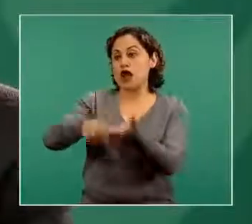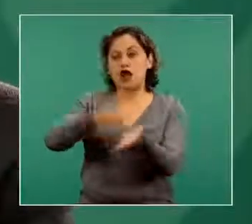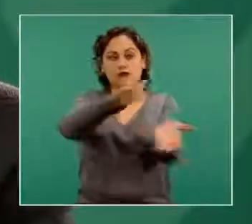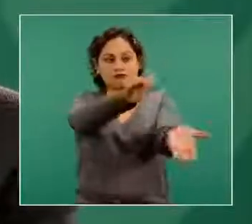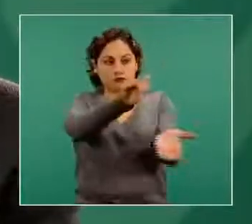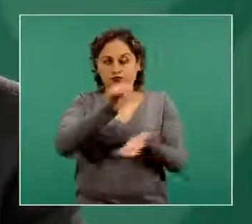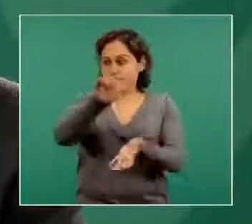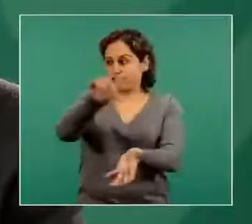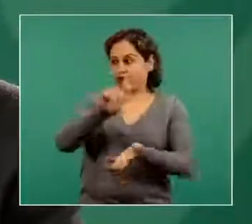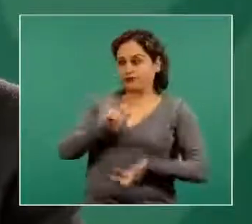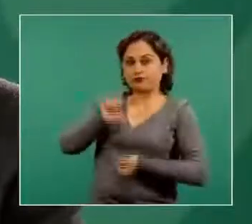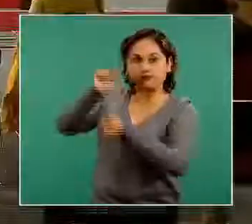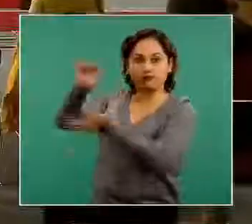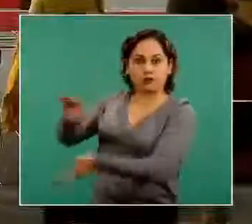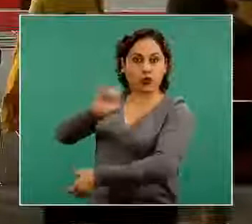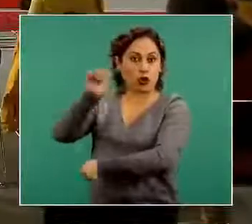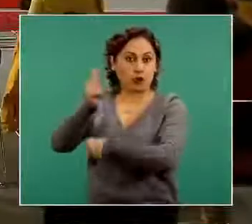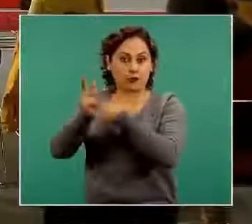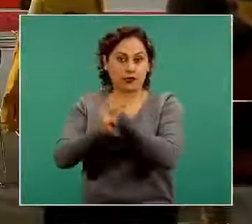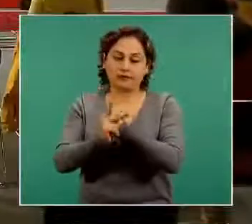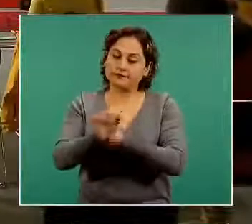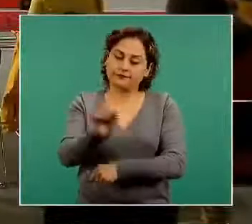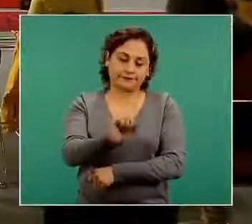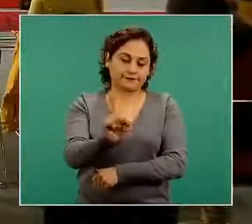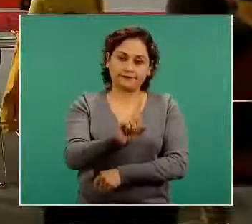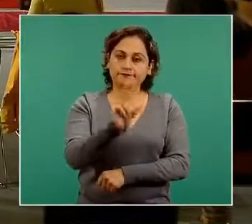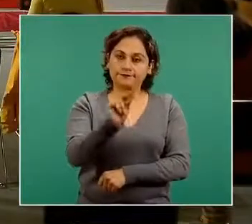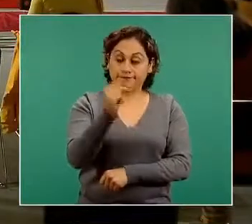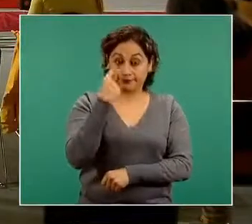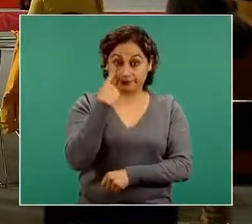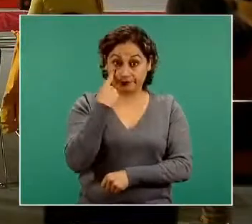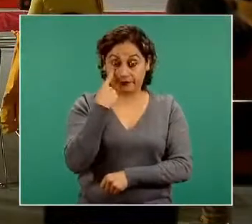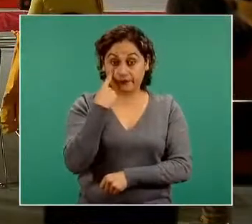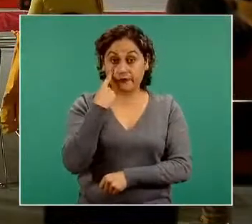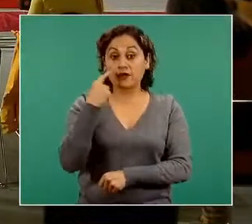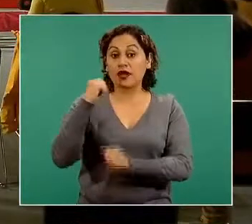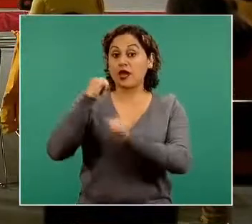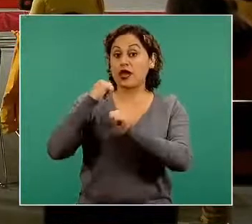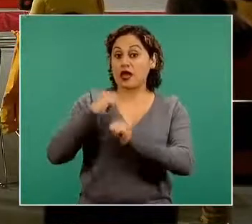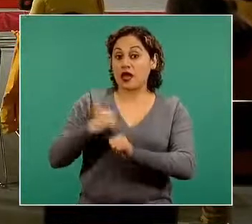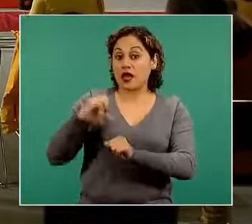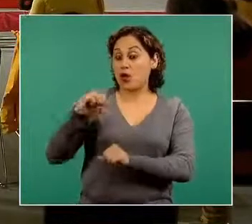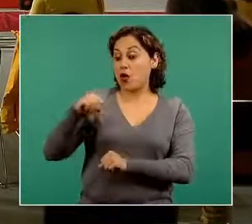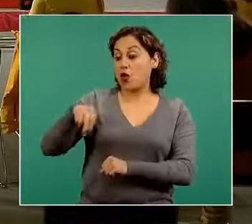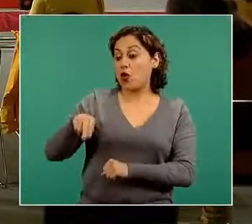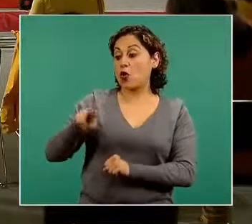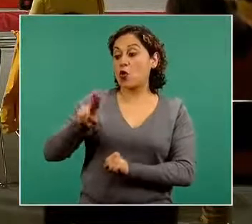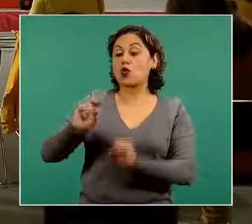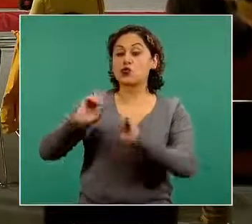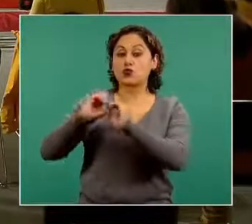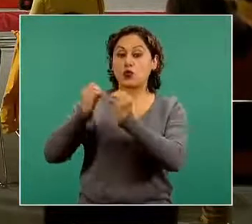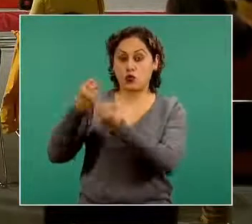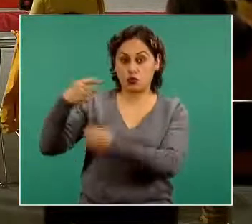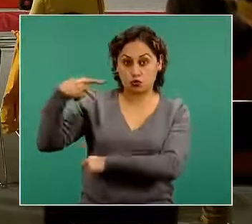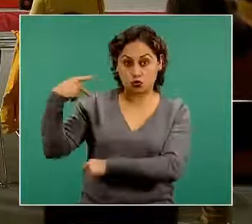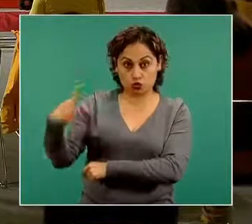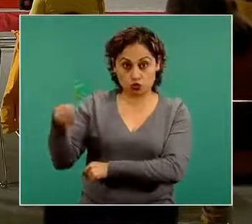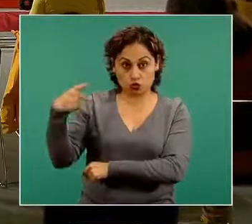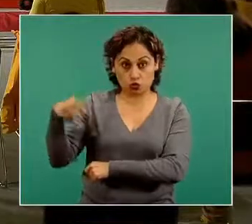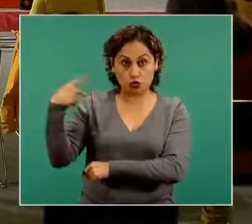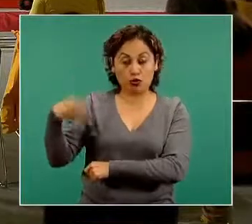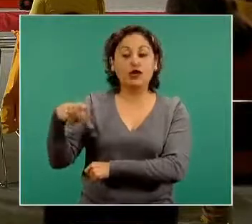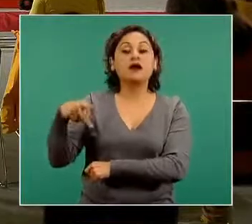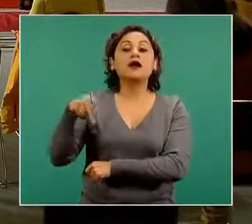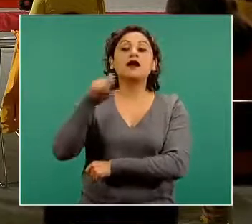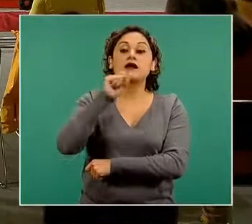este otro país. No funciona así. La manera en que funciona es la Organización de Naciones Unidas y también, en este caso, desde luego, la